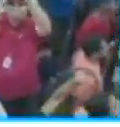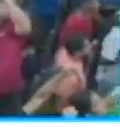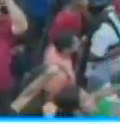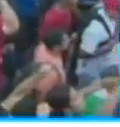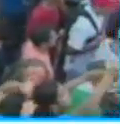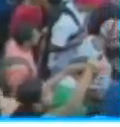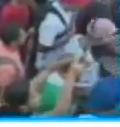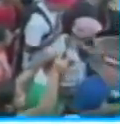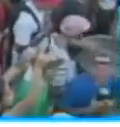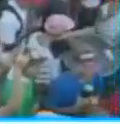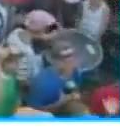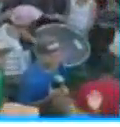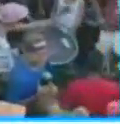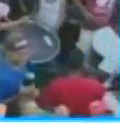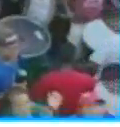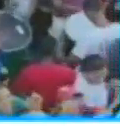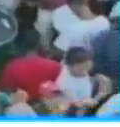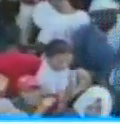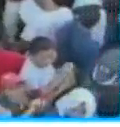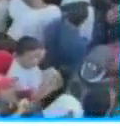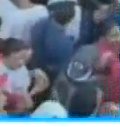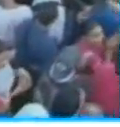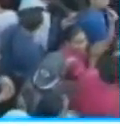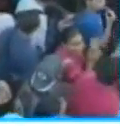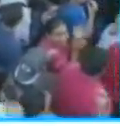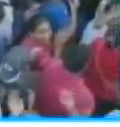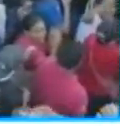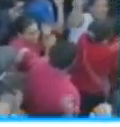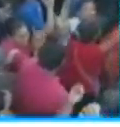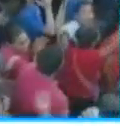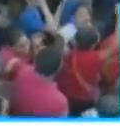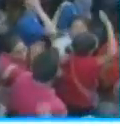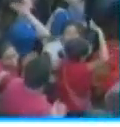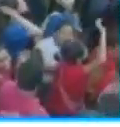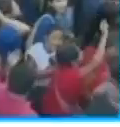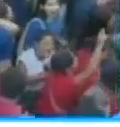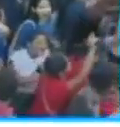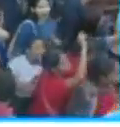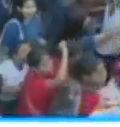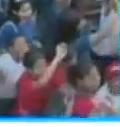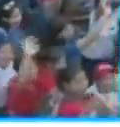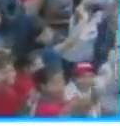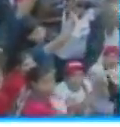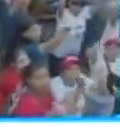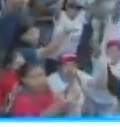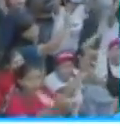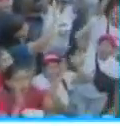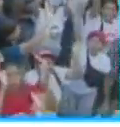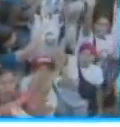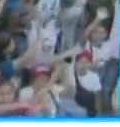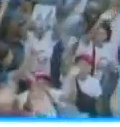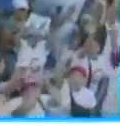viva la dignidad del pueblo! ¡Que viva la constituyente!